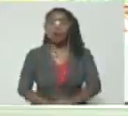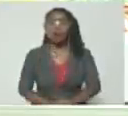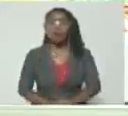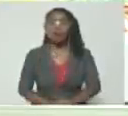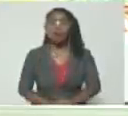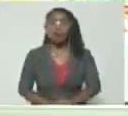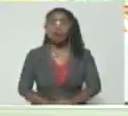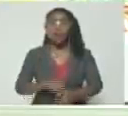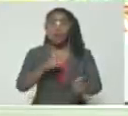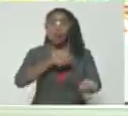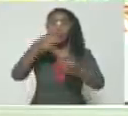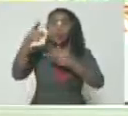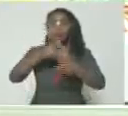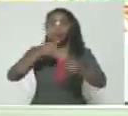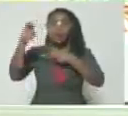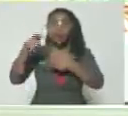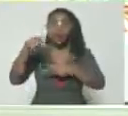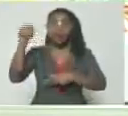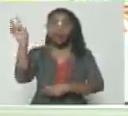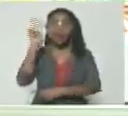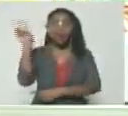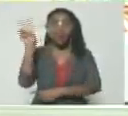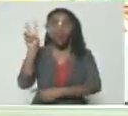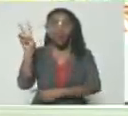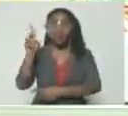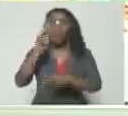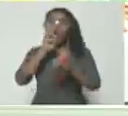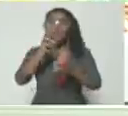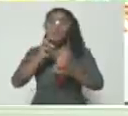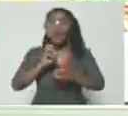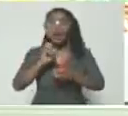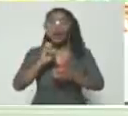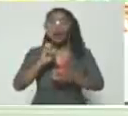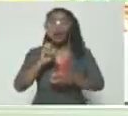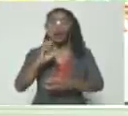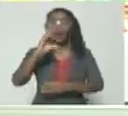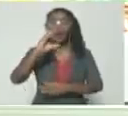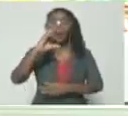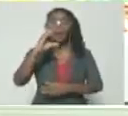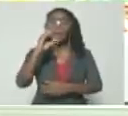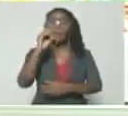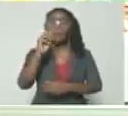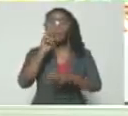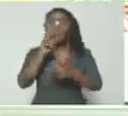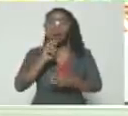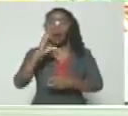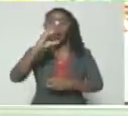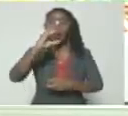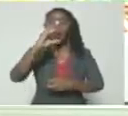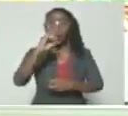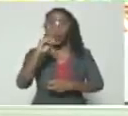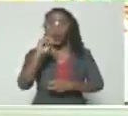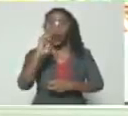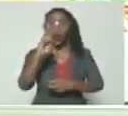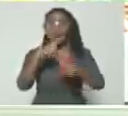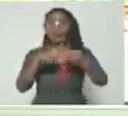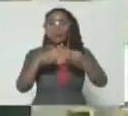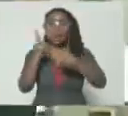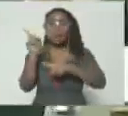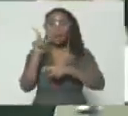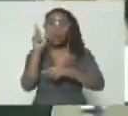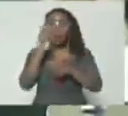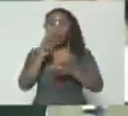de Exportación de Venezuela, de Bancoes. Bancoes, tiene mucho que decir